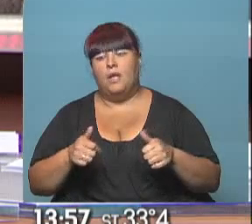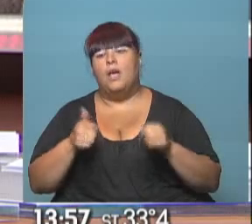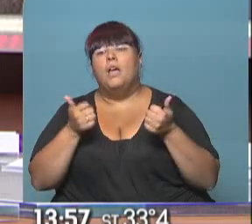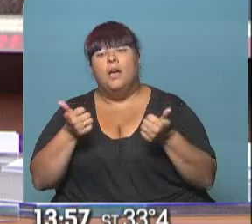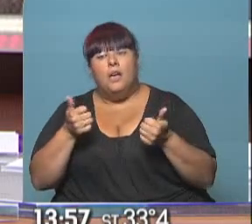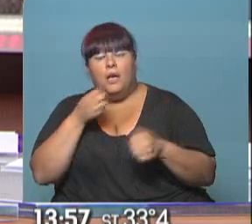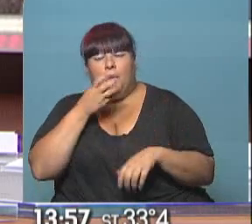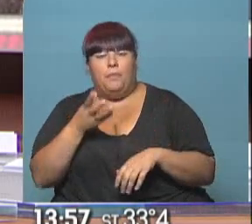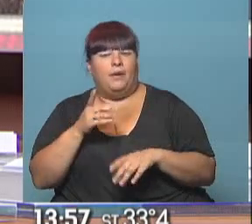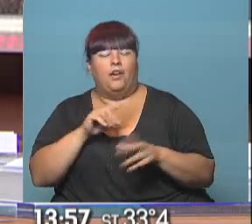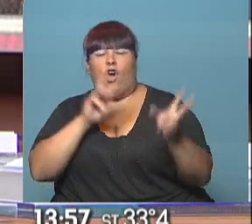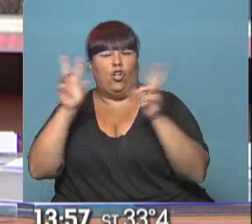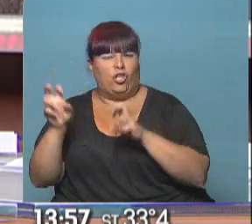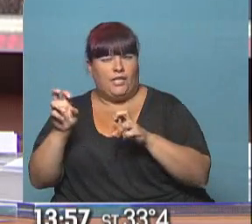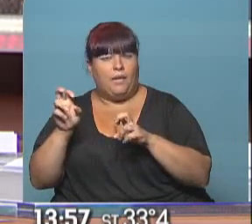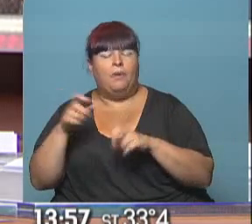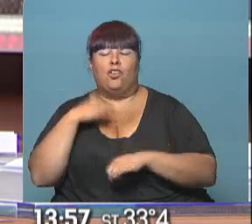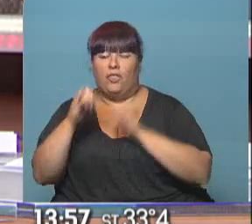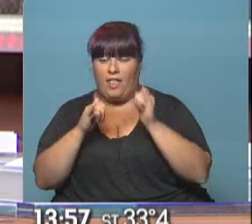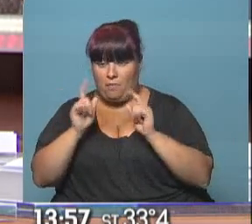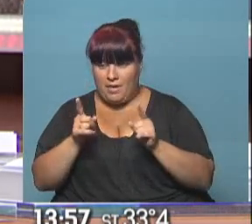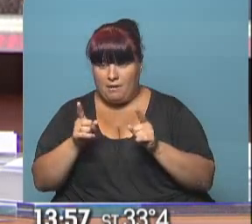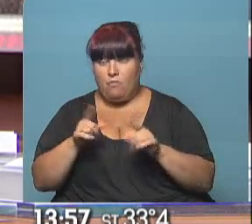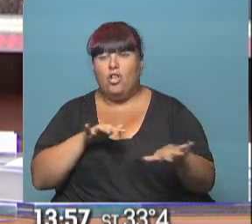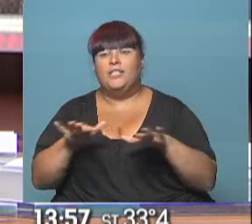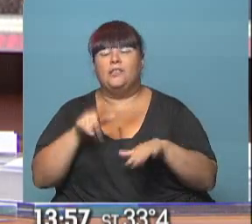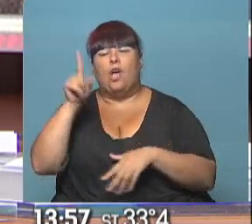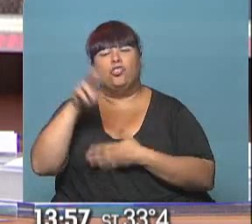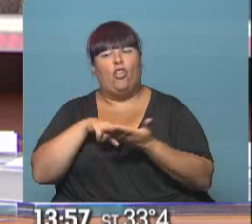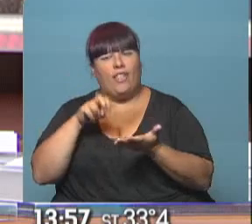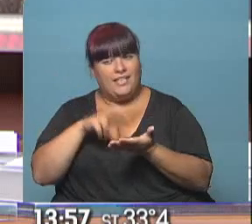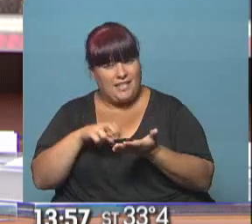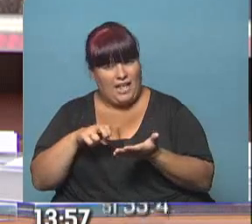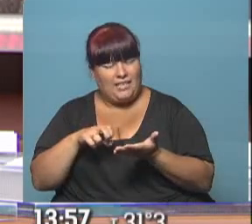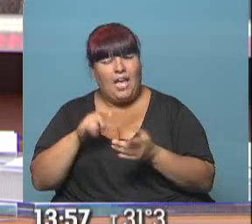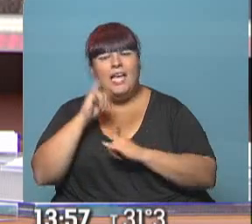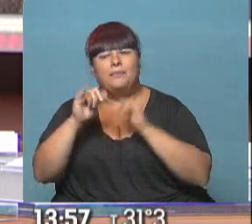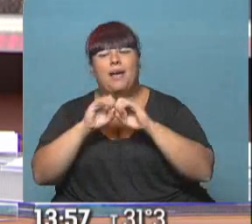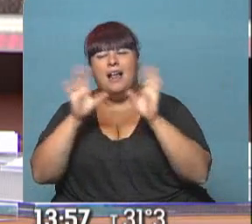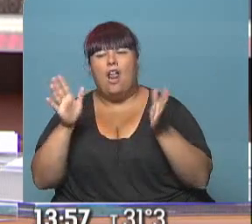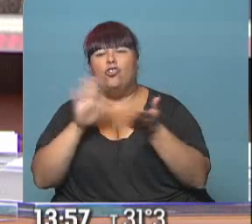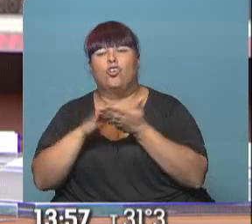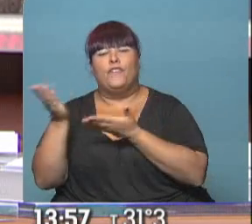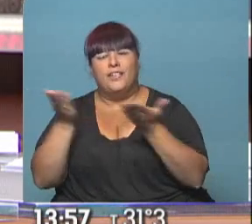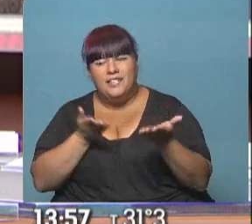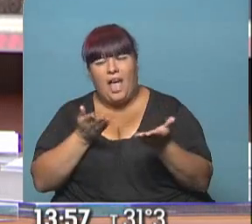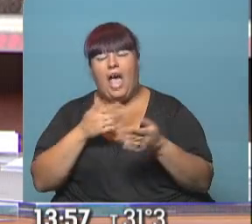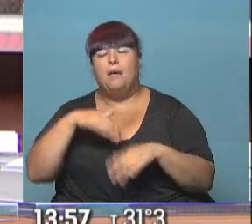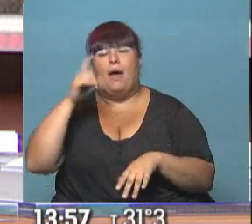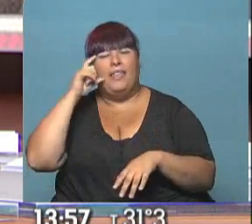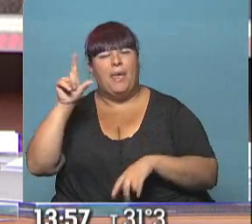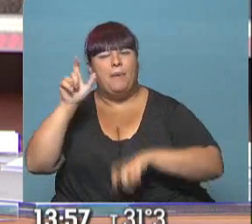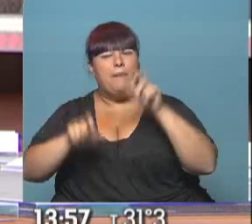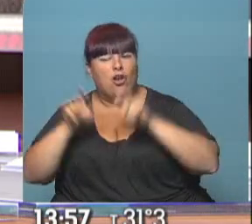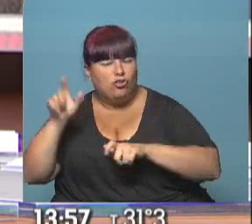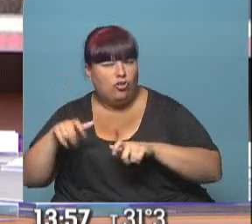Bueno, es que, cambiando de tema, los decíamos, decíamos la situación que viven nuestros hermanos de Salta. Tenemos un detalle, Amalia, con nuestro invitado, más de 10.000